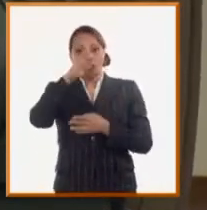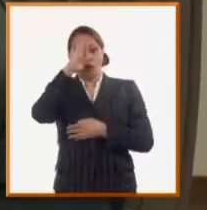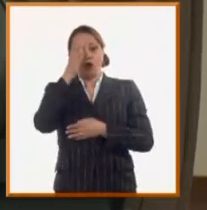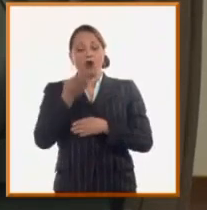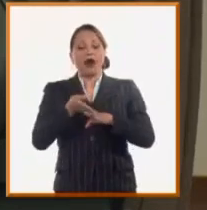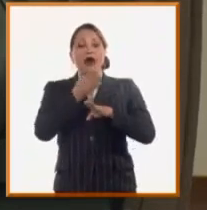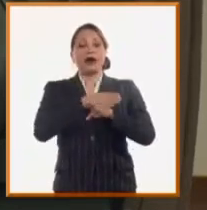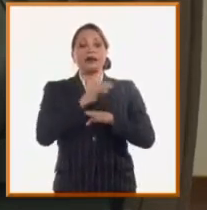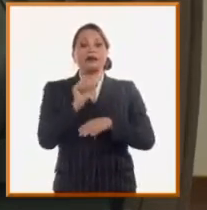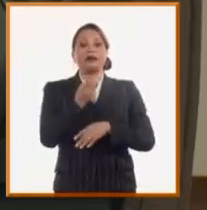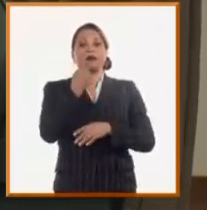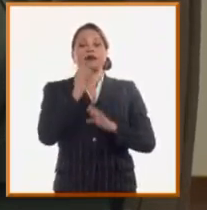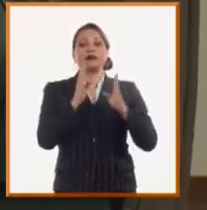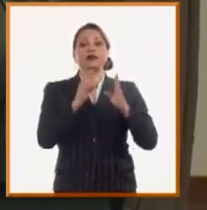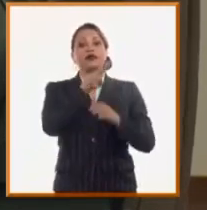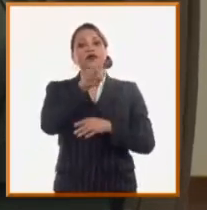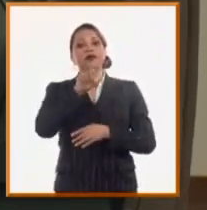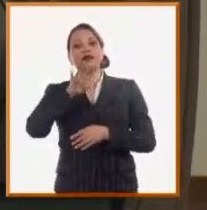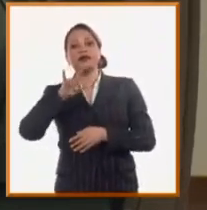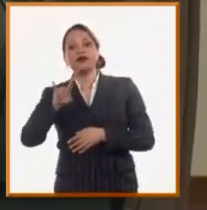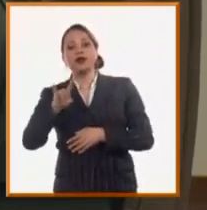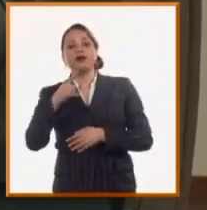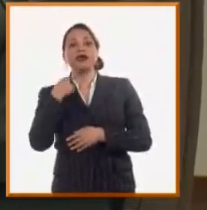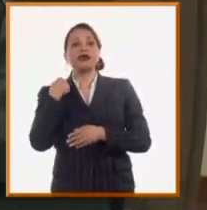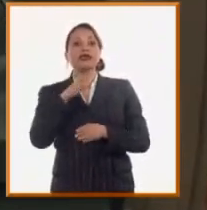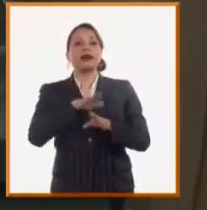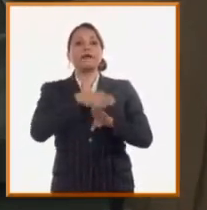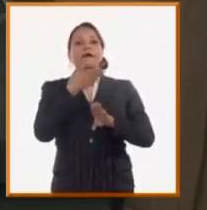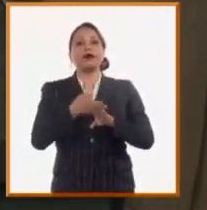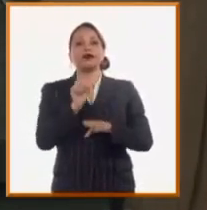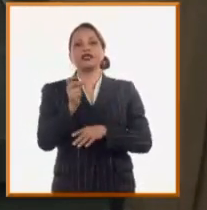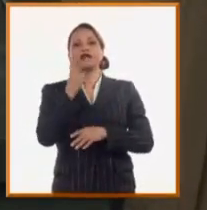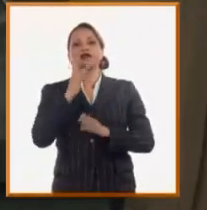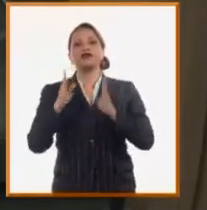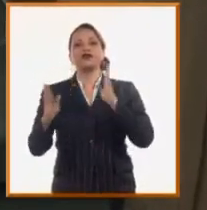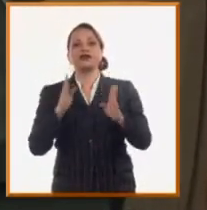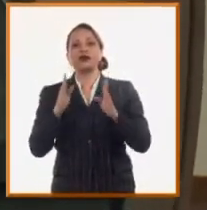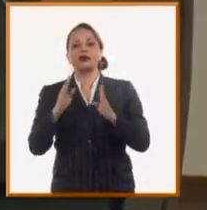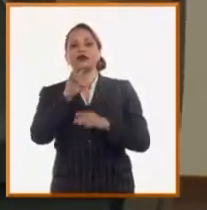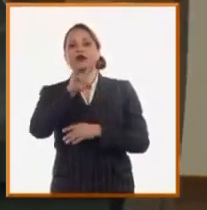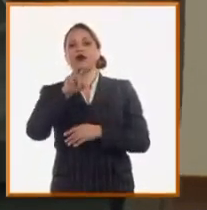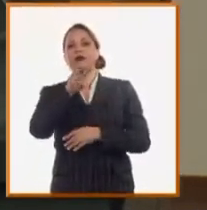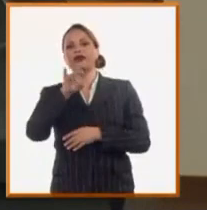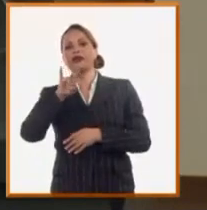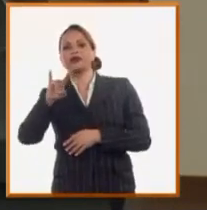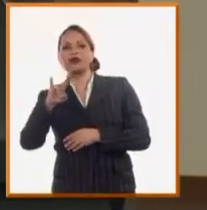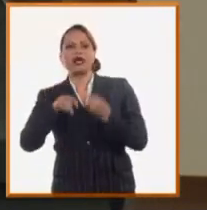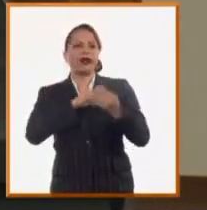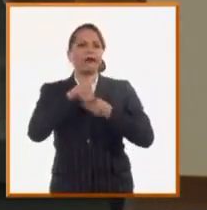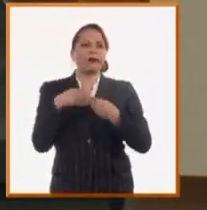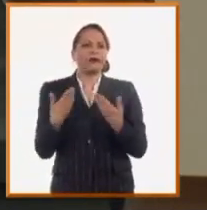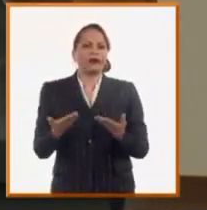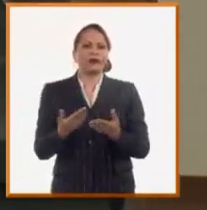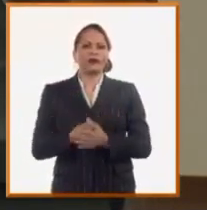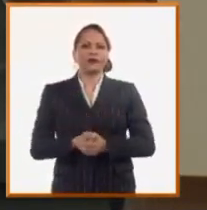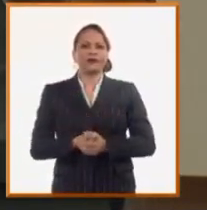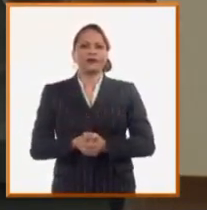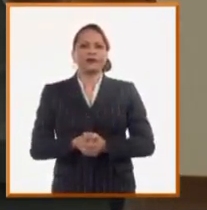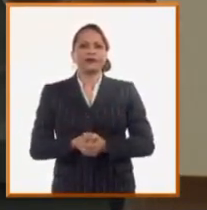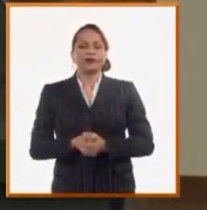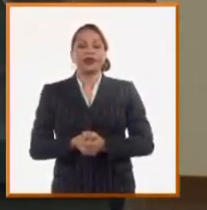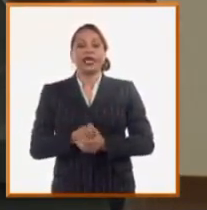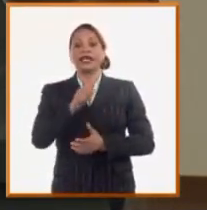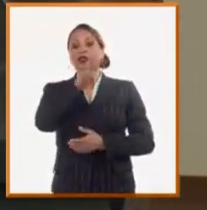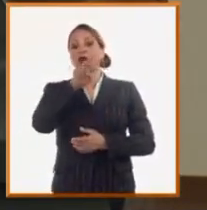primer semestre del 2019 y cómo hemos vivido después del segundo semestre del 2019. ¿Qué fue lo que cambió? Todavía en